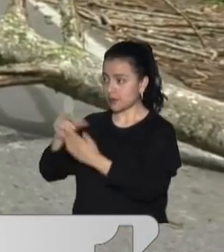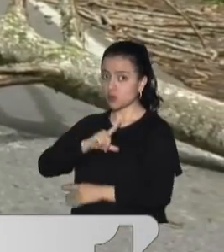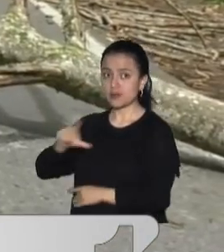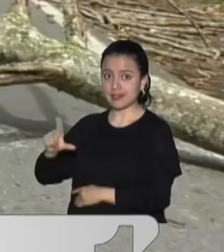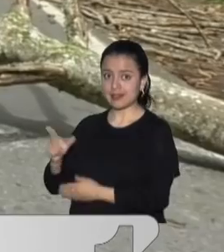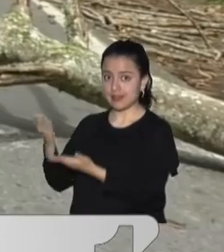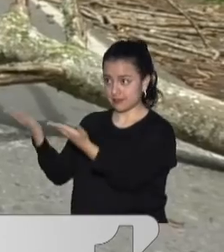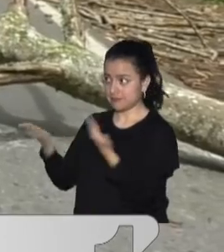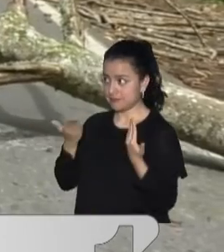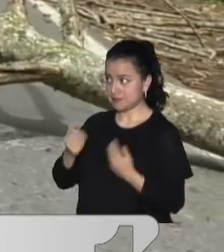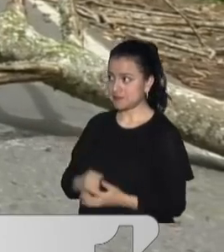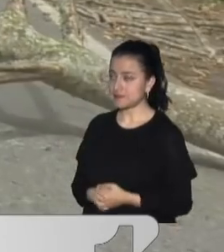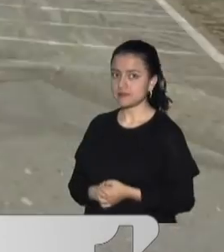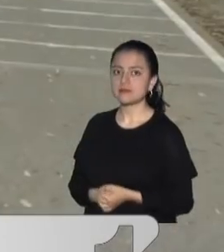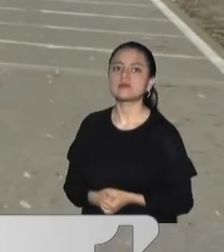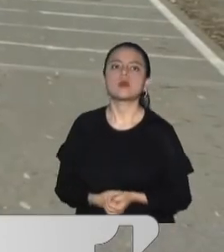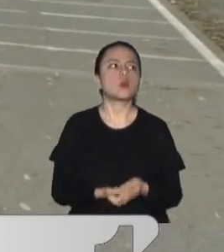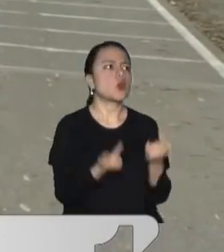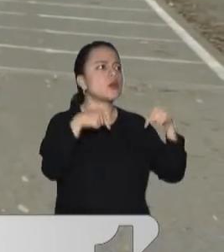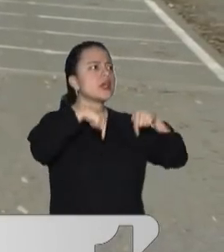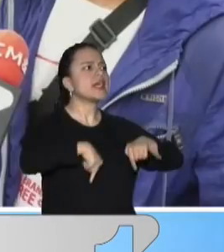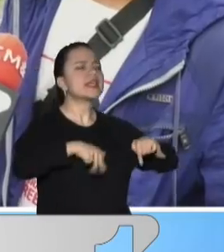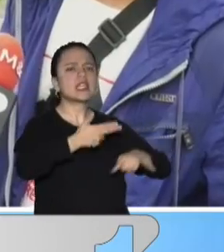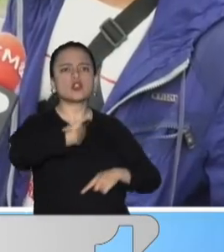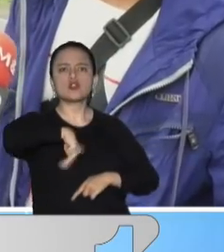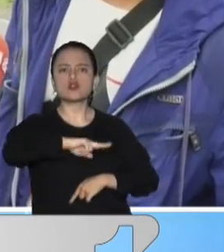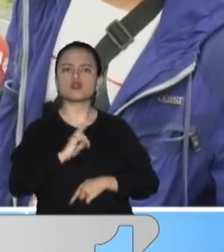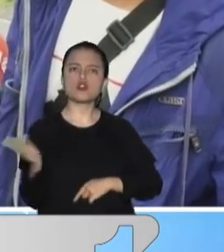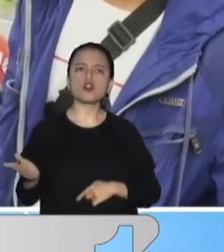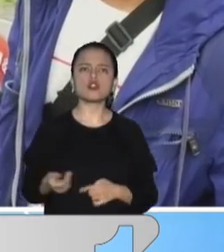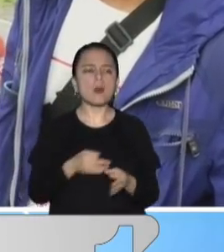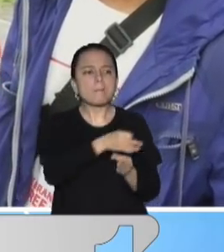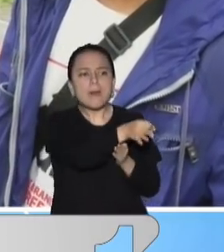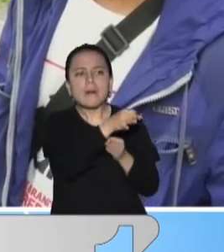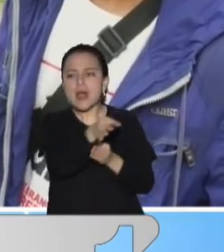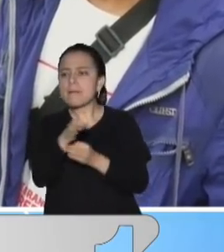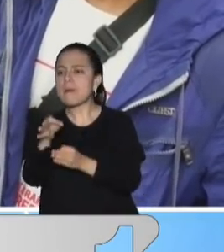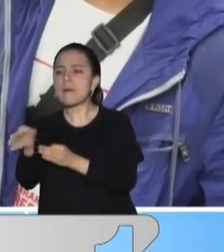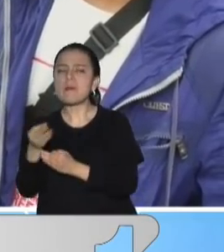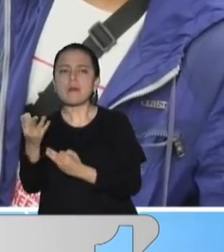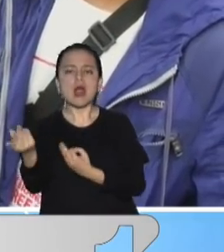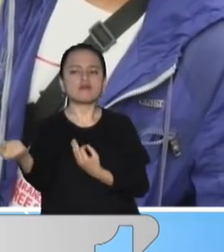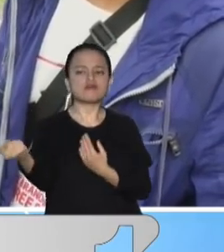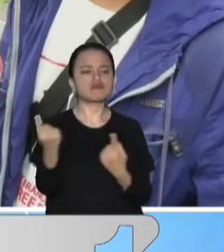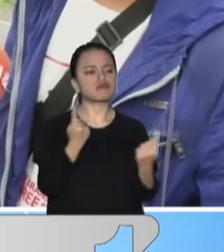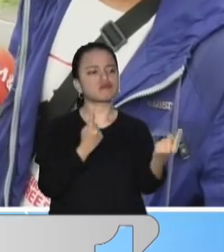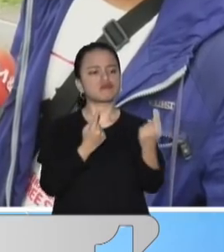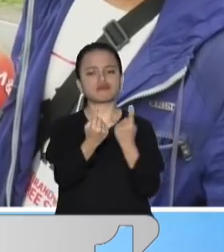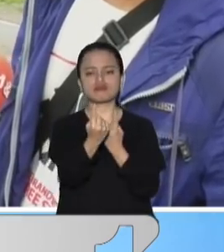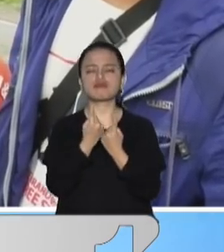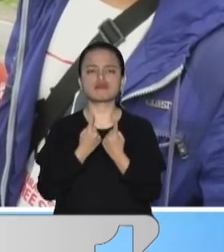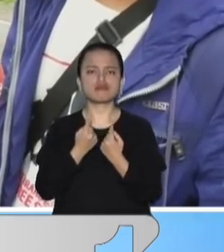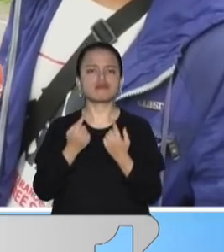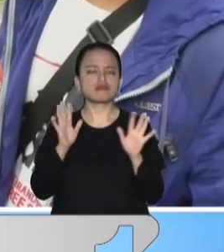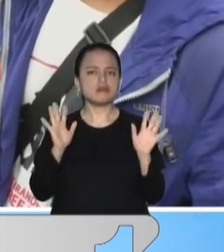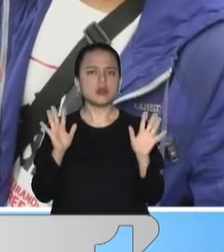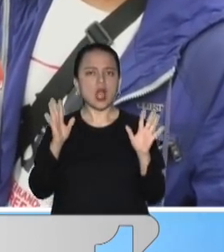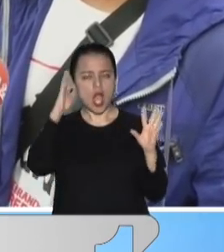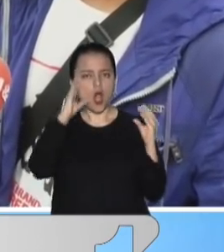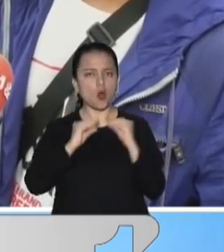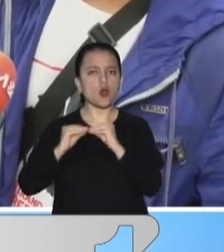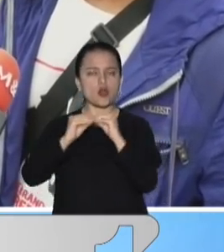están aquí? Bueno, aquí estamos concentrados varios municipios del sur del Cauca, en una coordinación de procesos